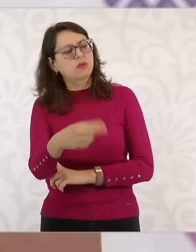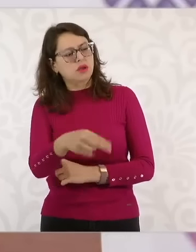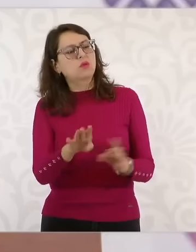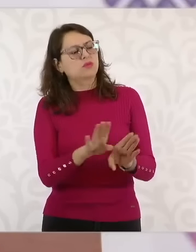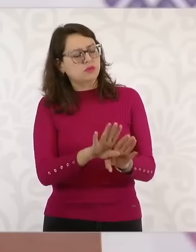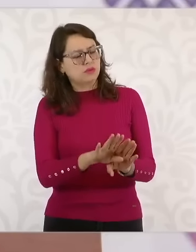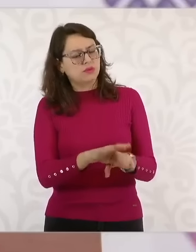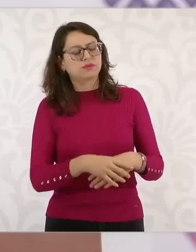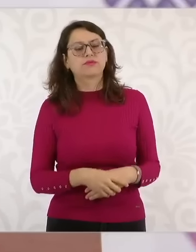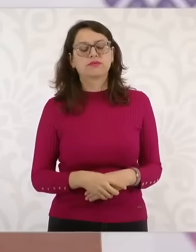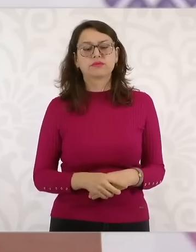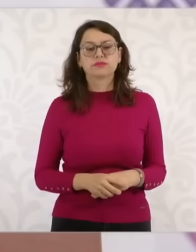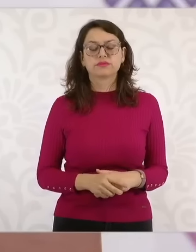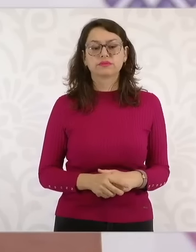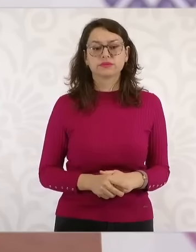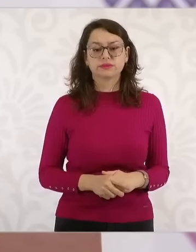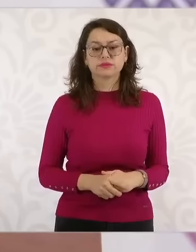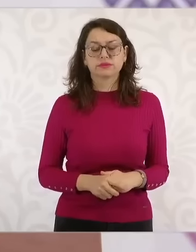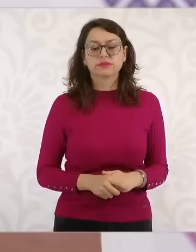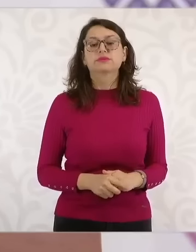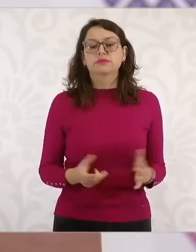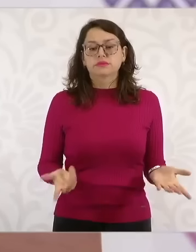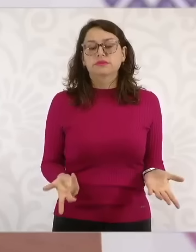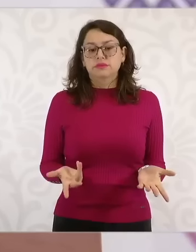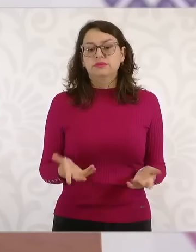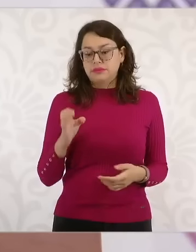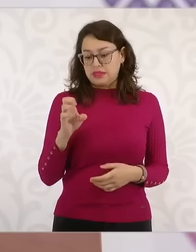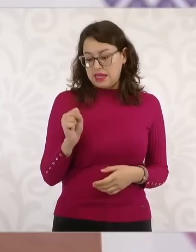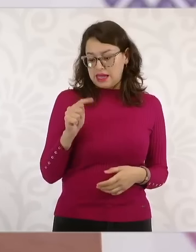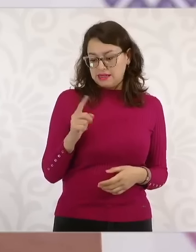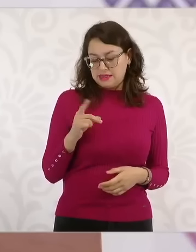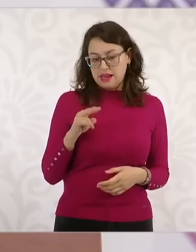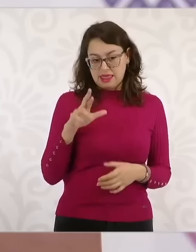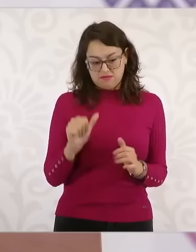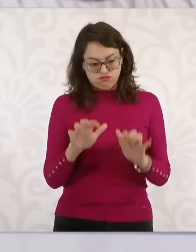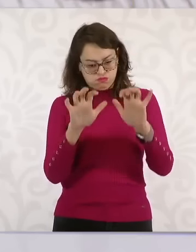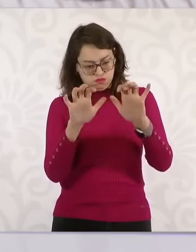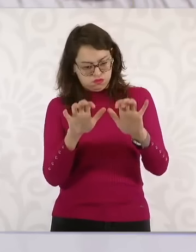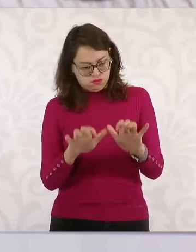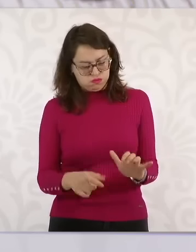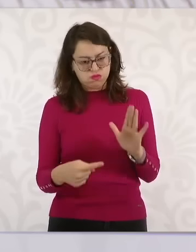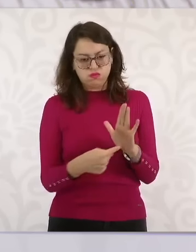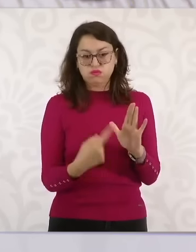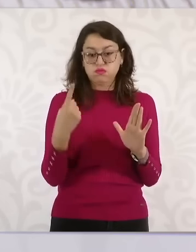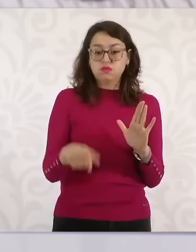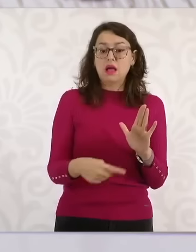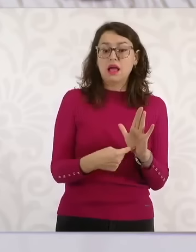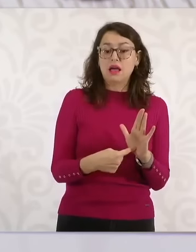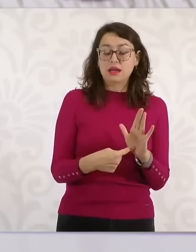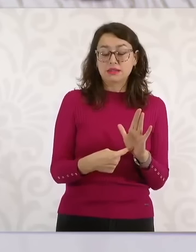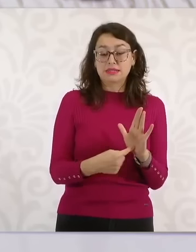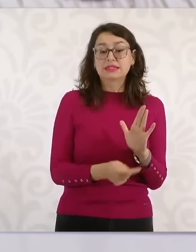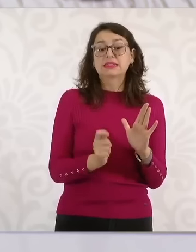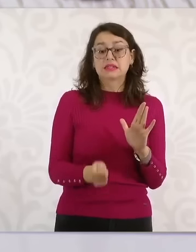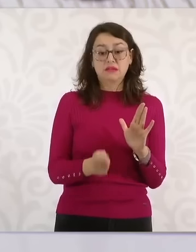secretario de Relaciones Exteriores era Estrada y hace una doctrina. Esa doctrina tiene que ver principalmente con que